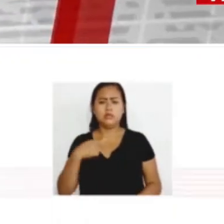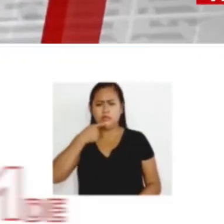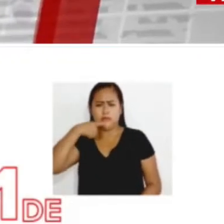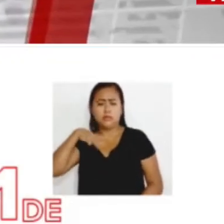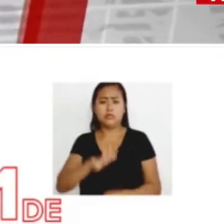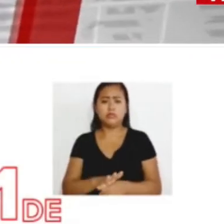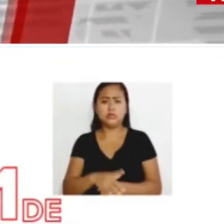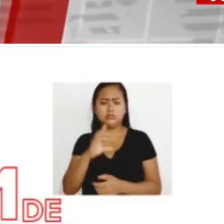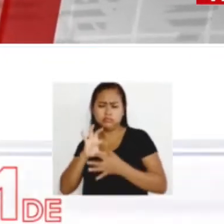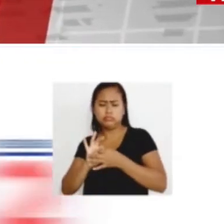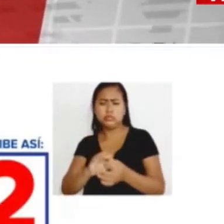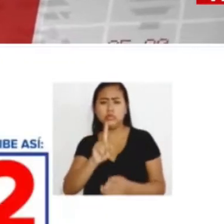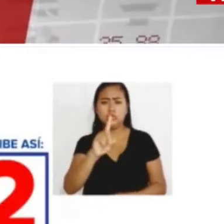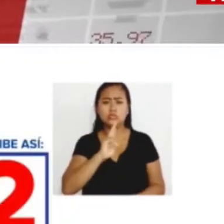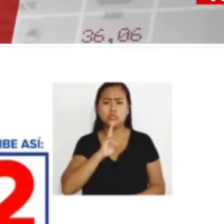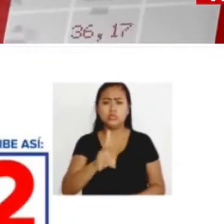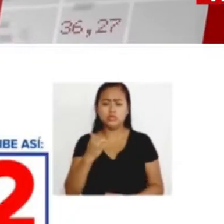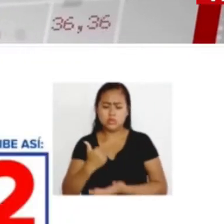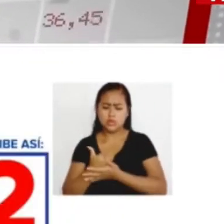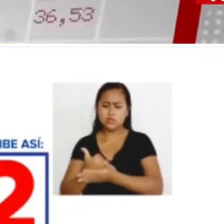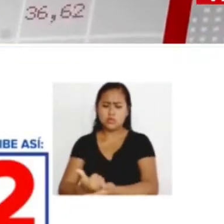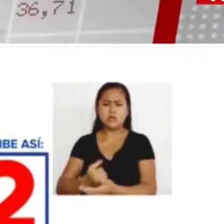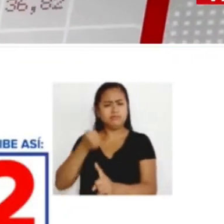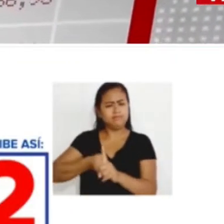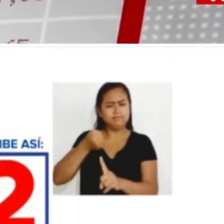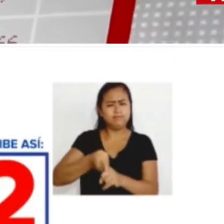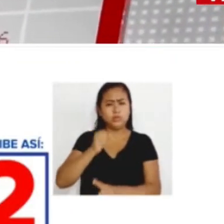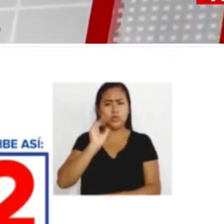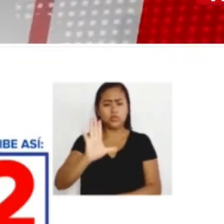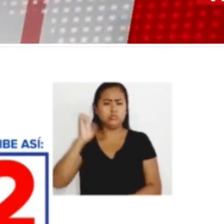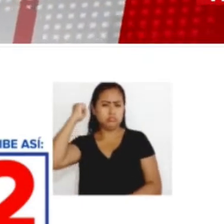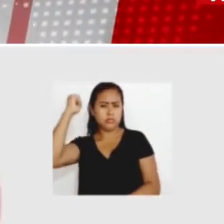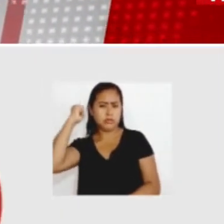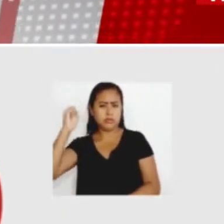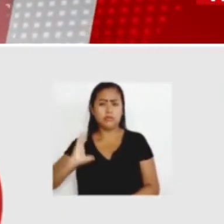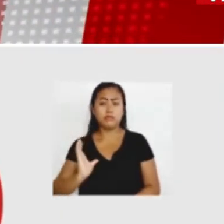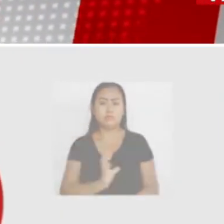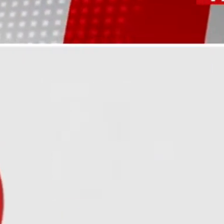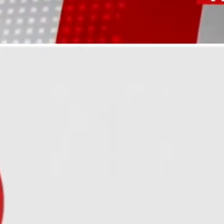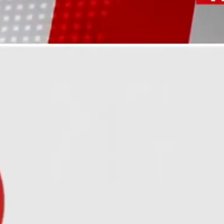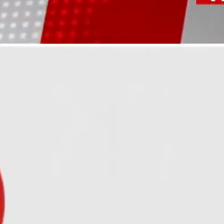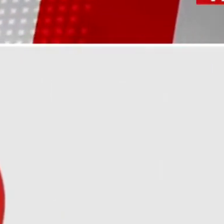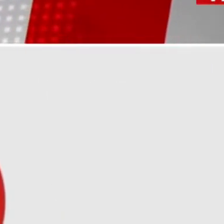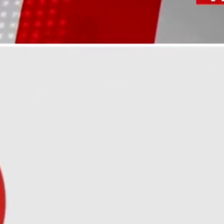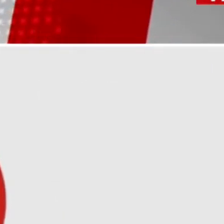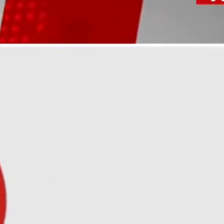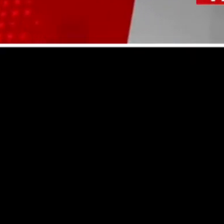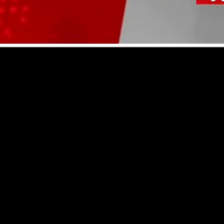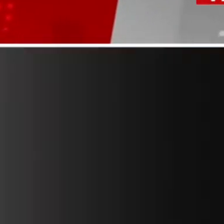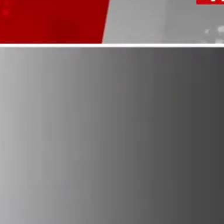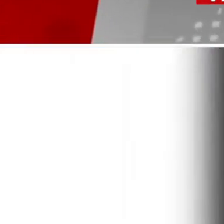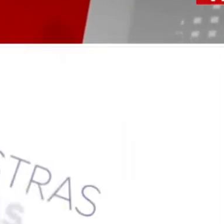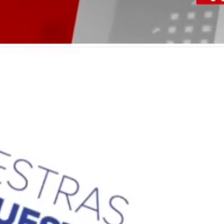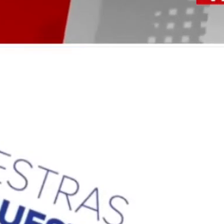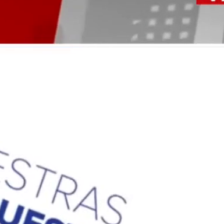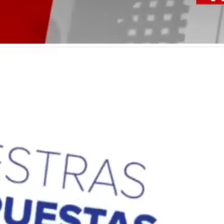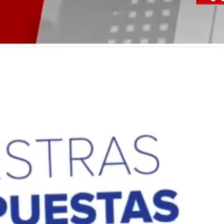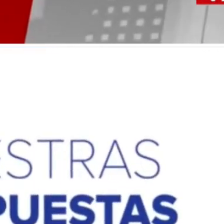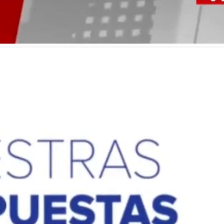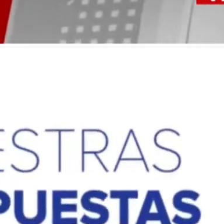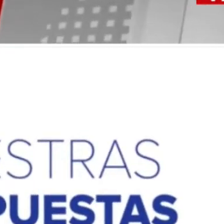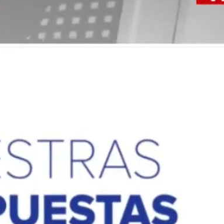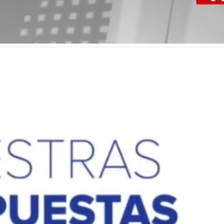posible Congreso de la República a su persona. Ya ha incidido bastante la campaña suya, llevando